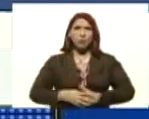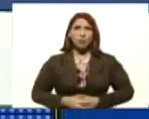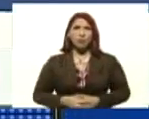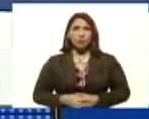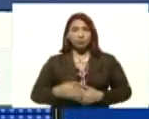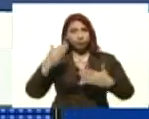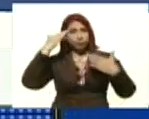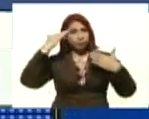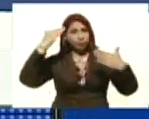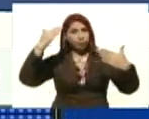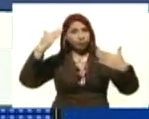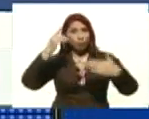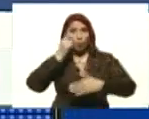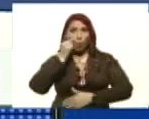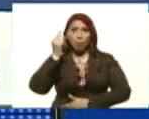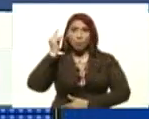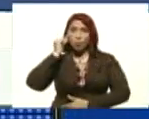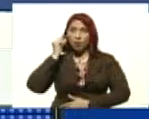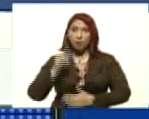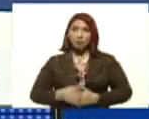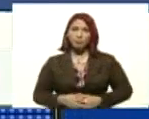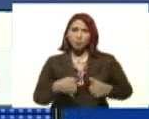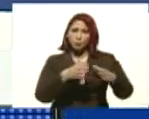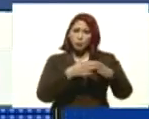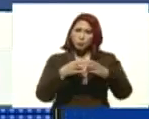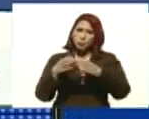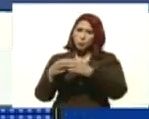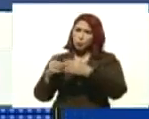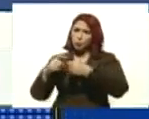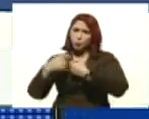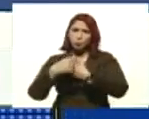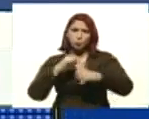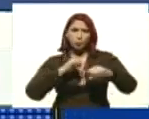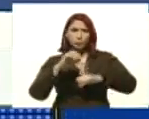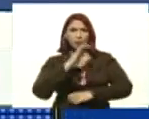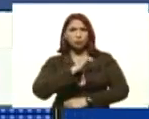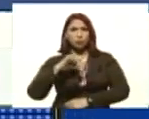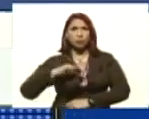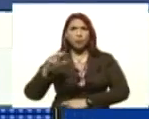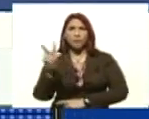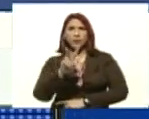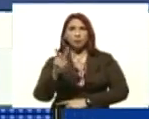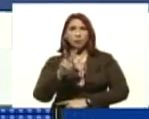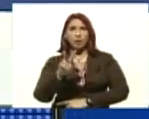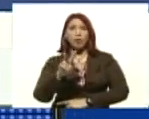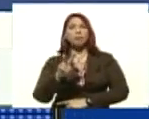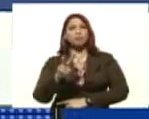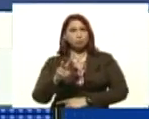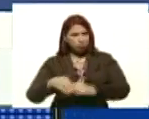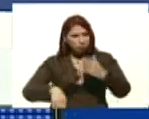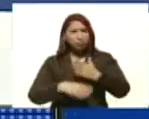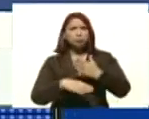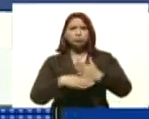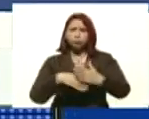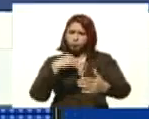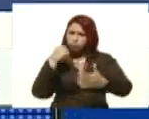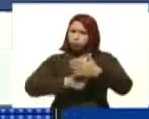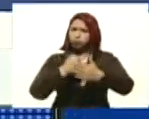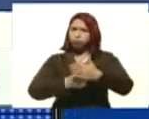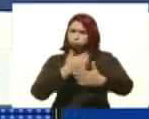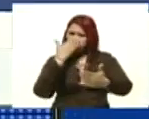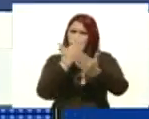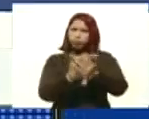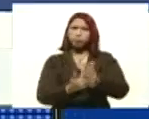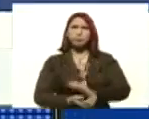mi saludo a los muchachos y muchachas, brigadistas del movimiento Somos Venezuela. ¡Pa'lante, muchachos! Al combate, a